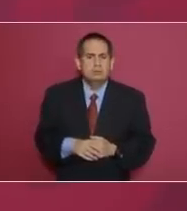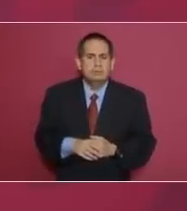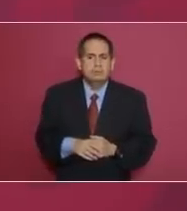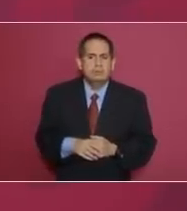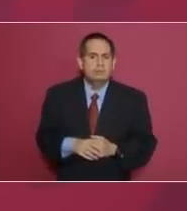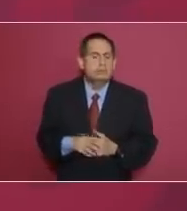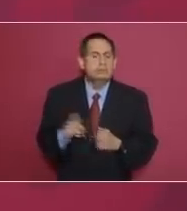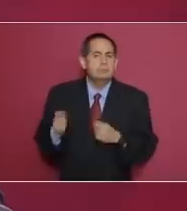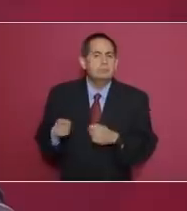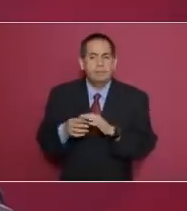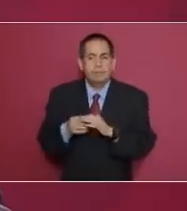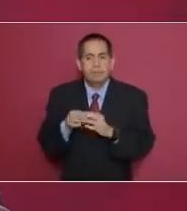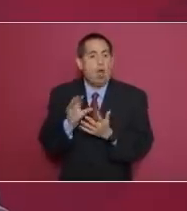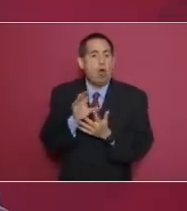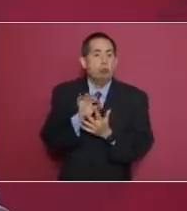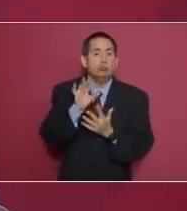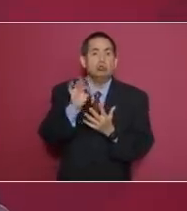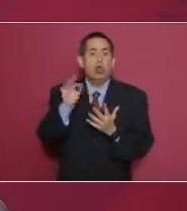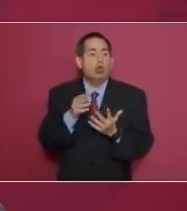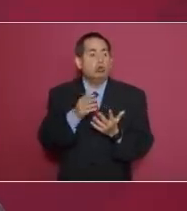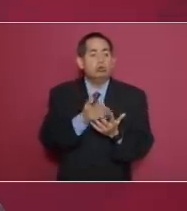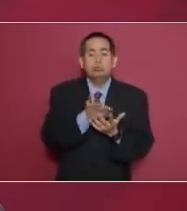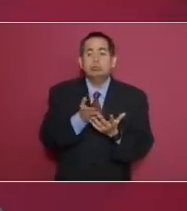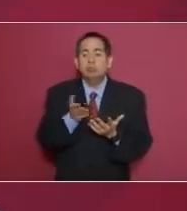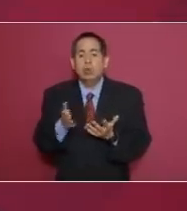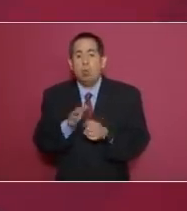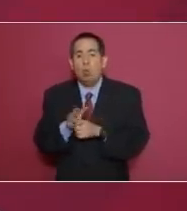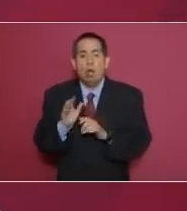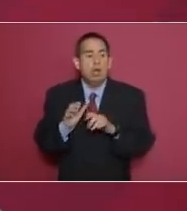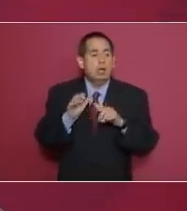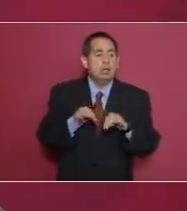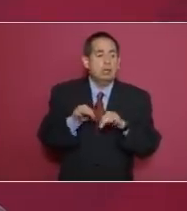se están dando opciones de trabajo